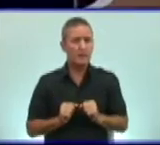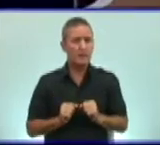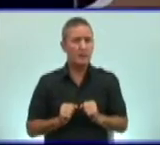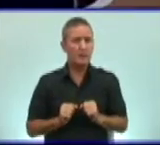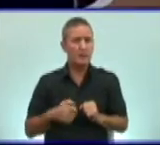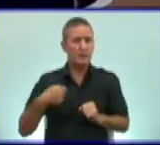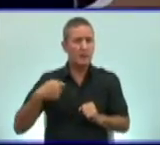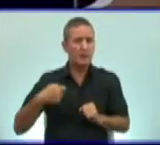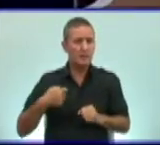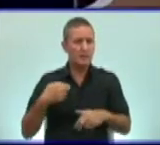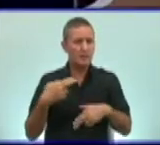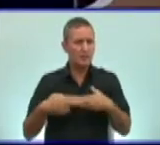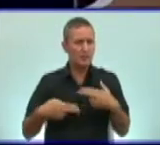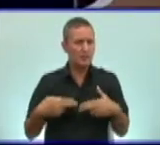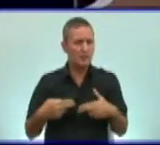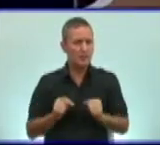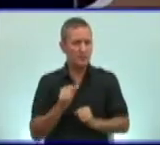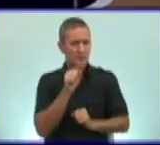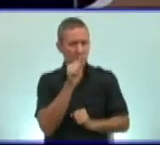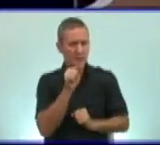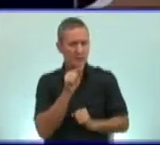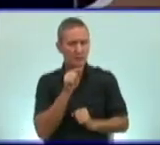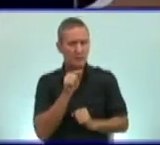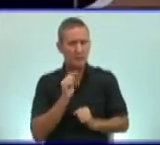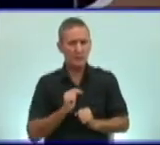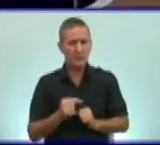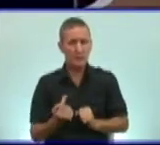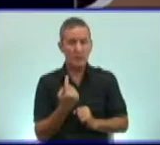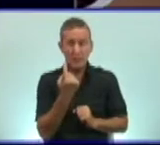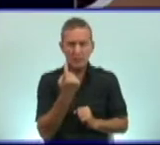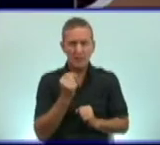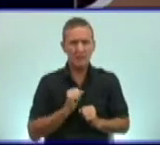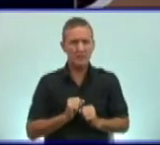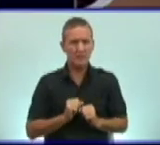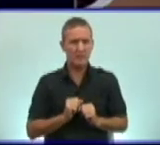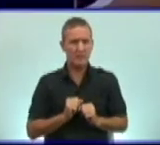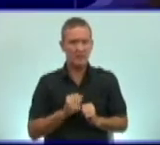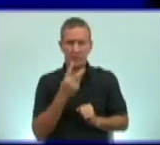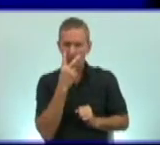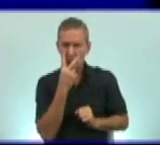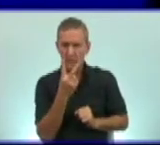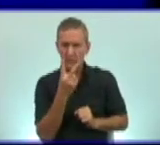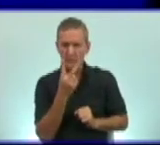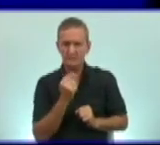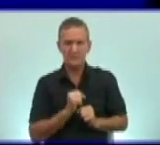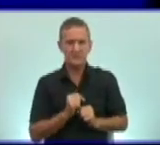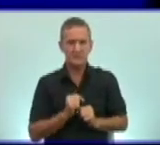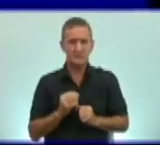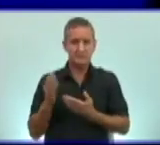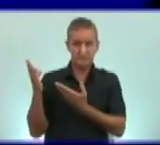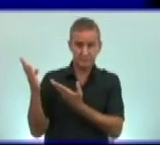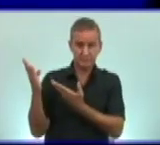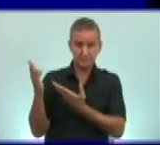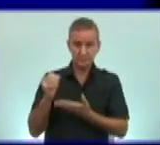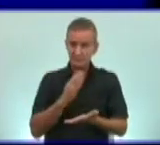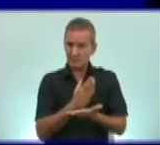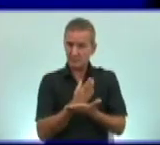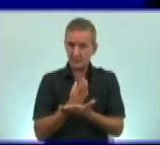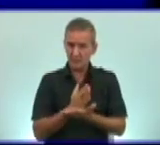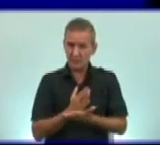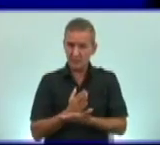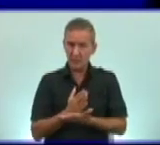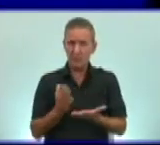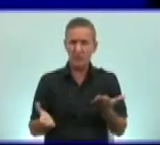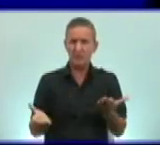hacernos ciertas interrogantes. Primero, vamos a ver que vamos a estudiar